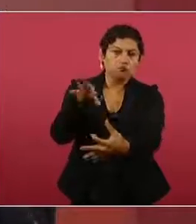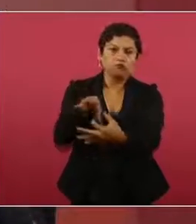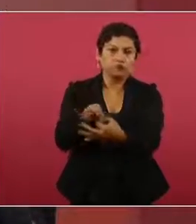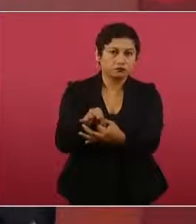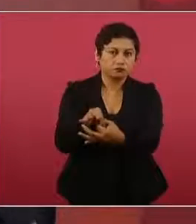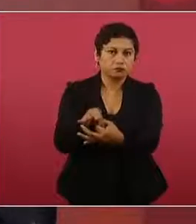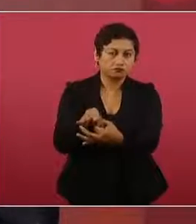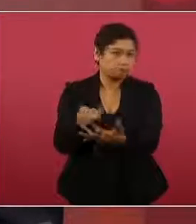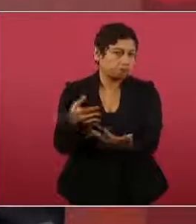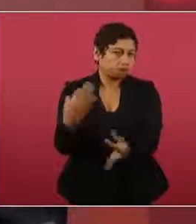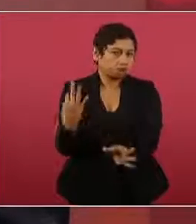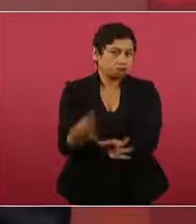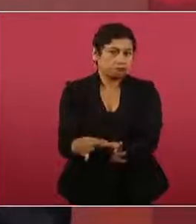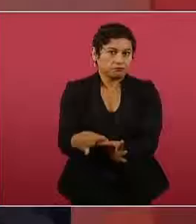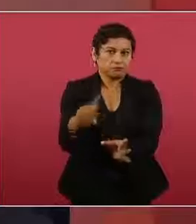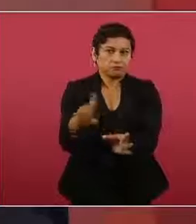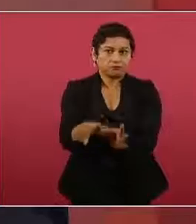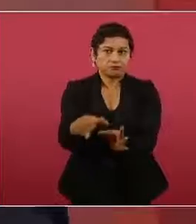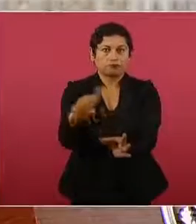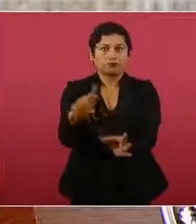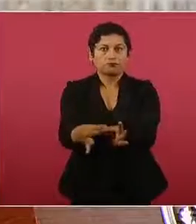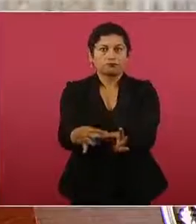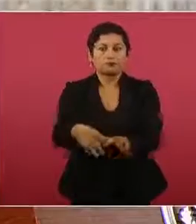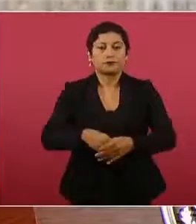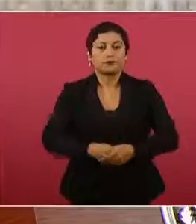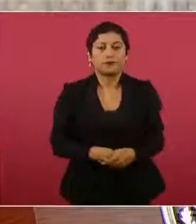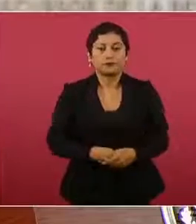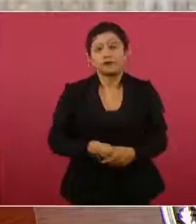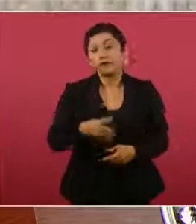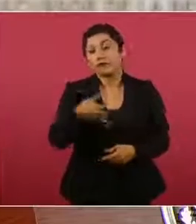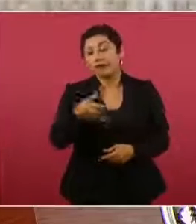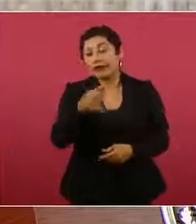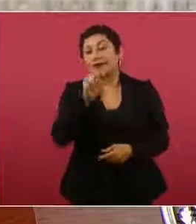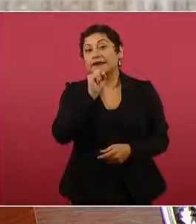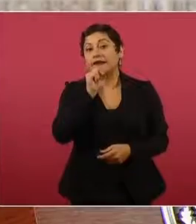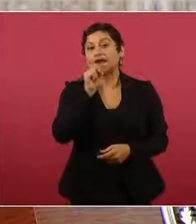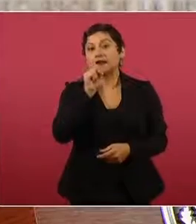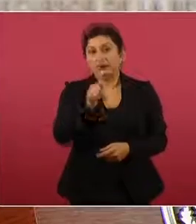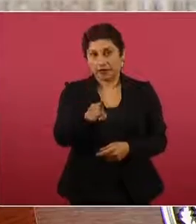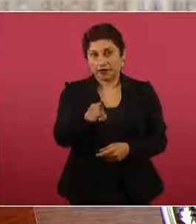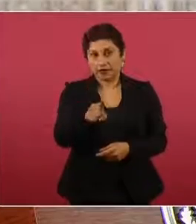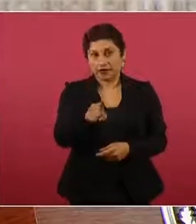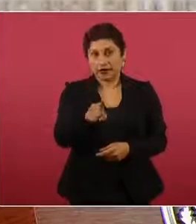Y lo que es sagrado, pues es la nómina,